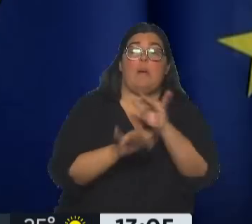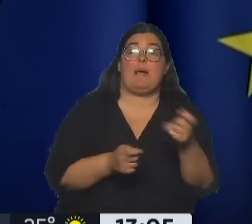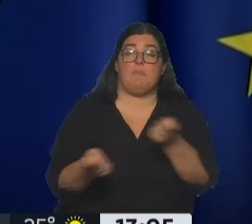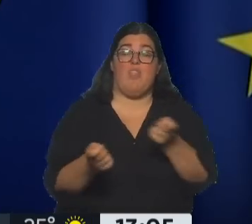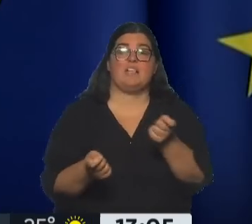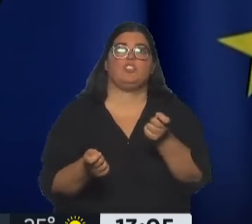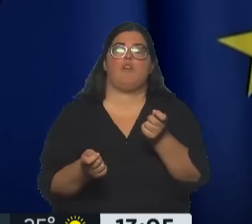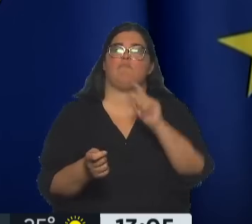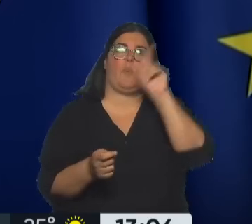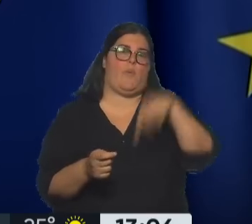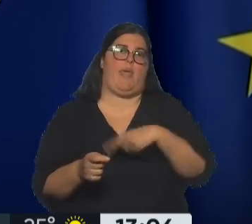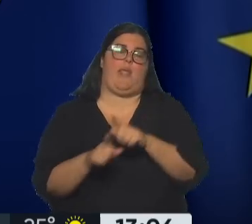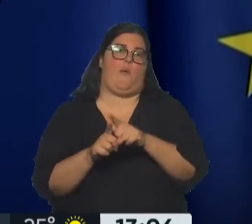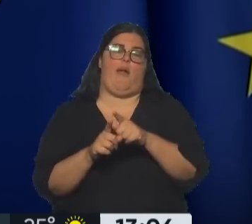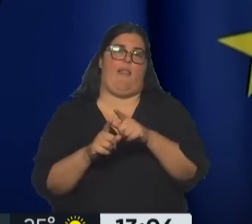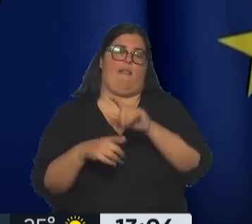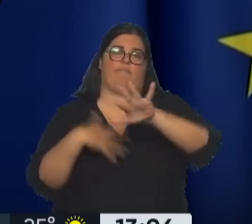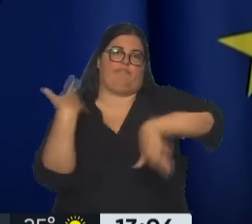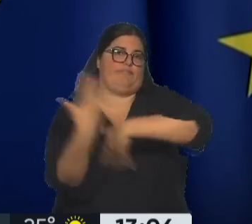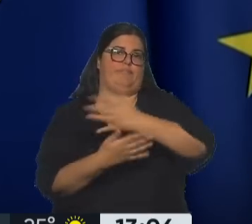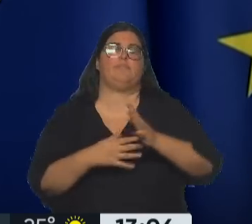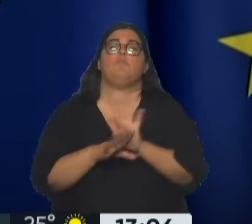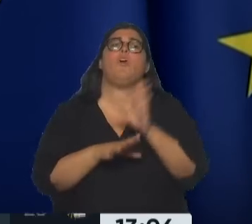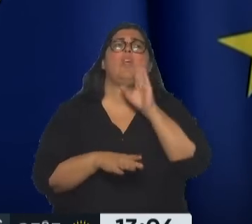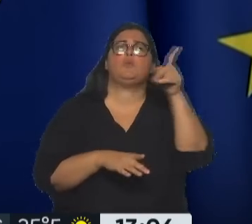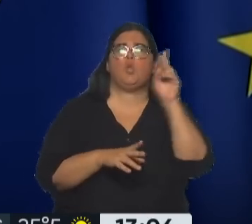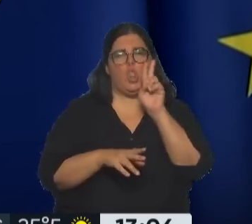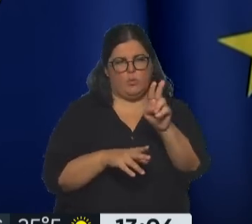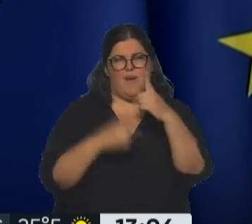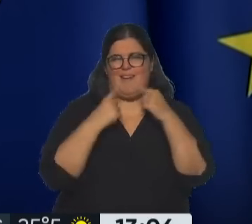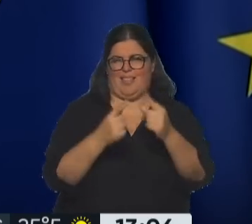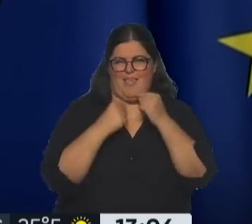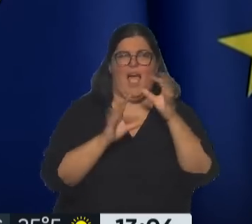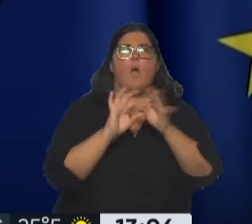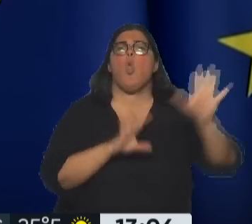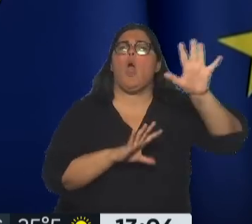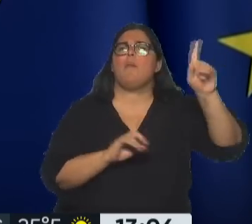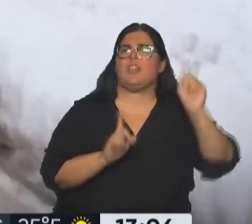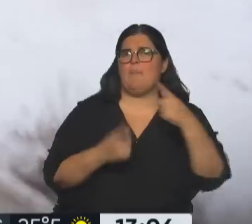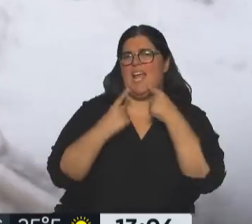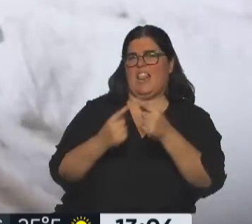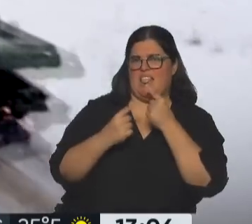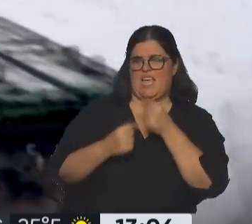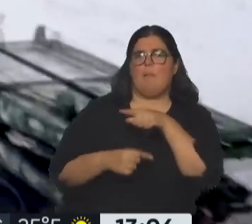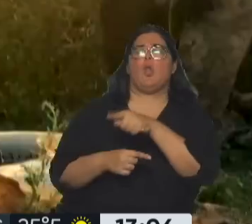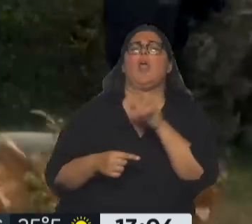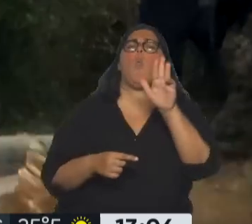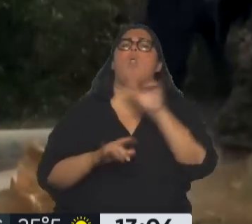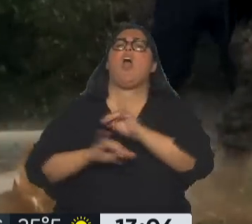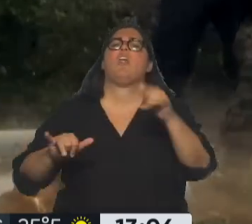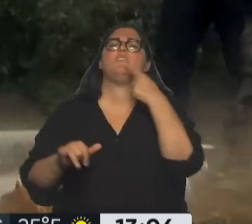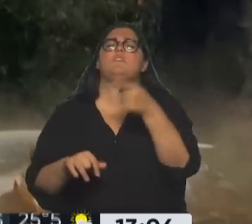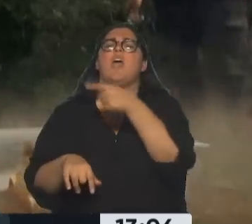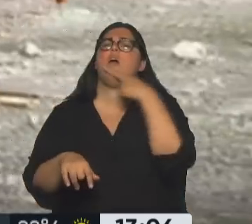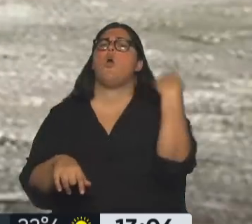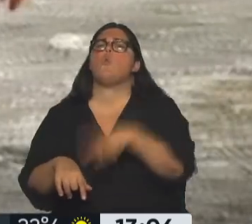internacional. Fueron criticadas con dureza por Estados Unidos y la Unión Europea por poner en pie de igualdad al país que lanzó la invasión